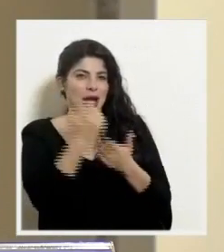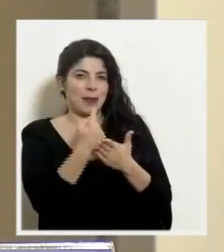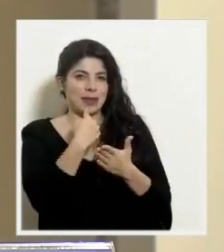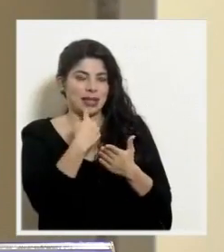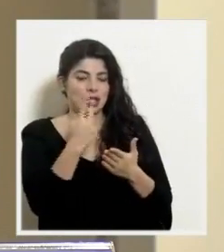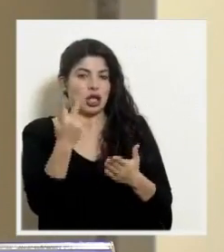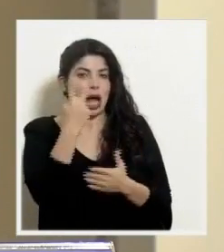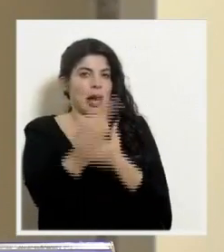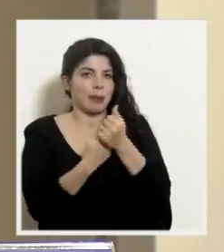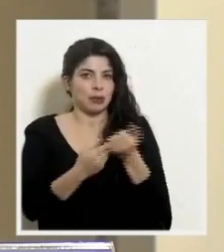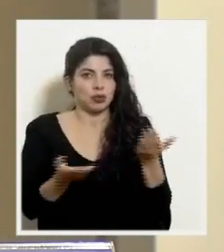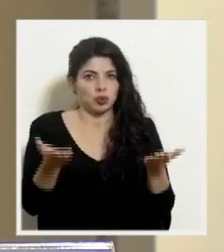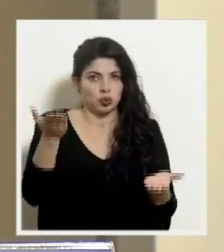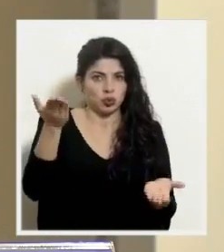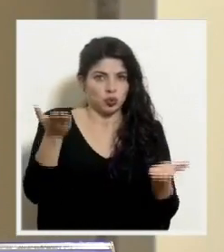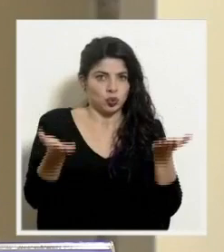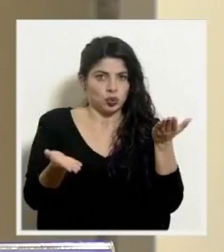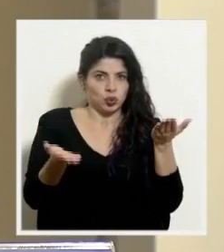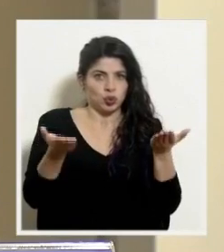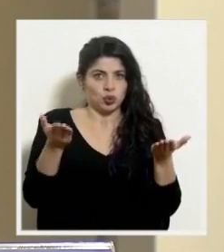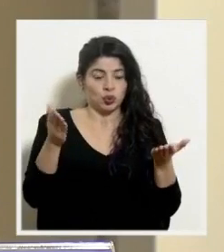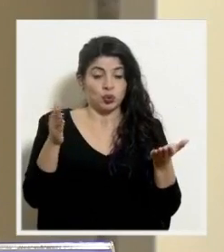estos objetivos los